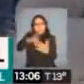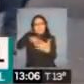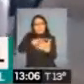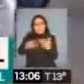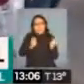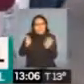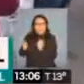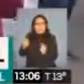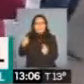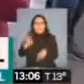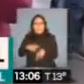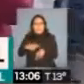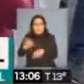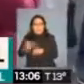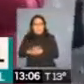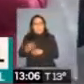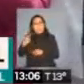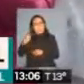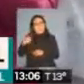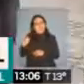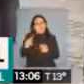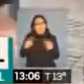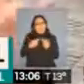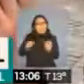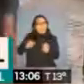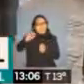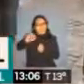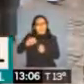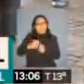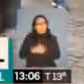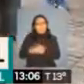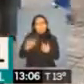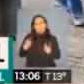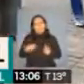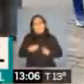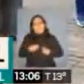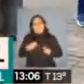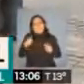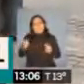nosotros constantemente en el sindicato recibimos el